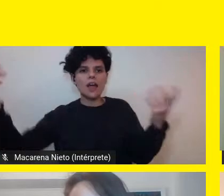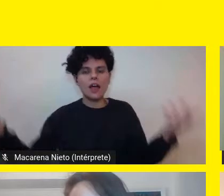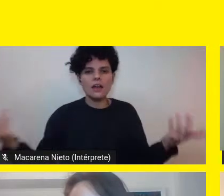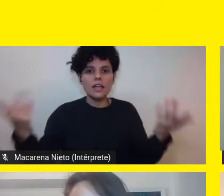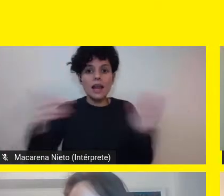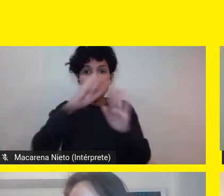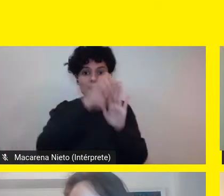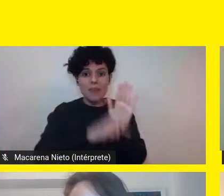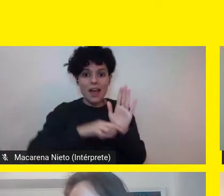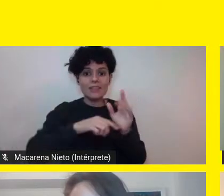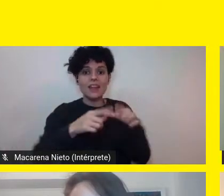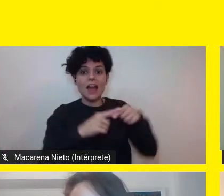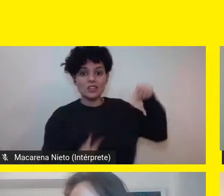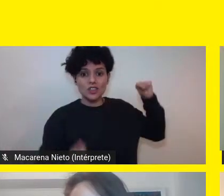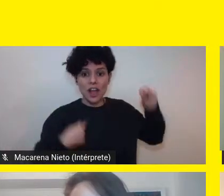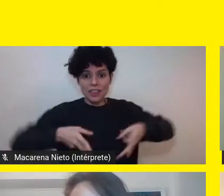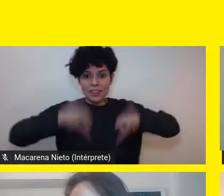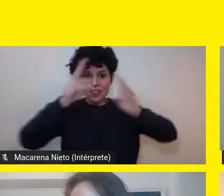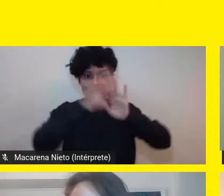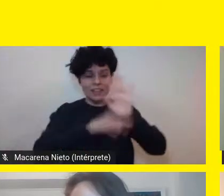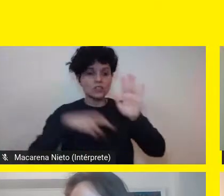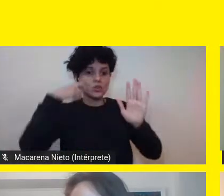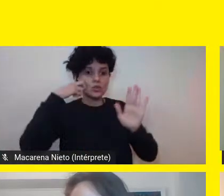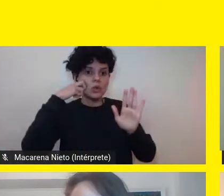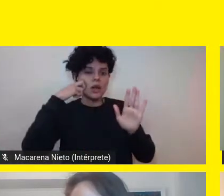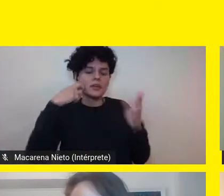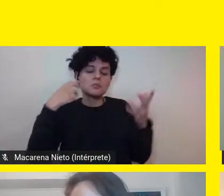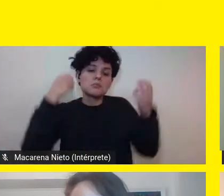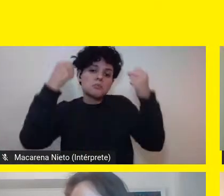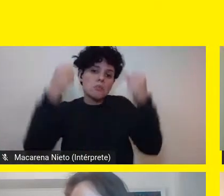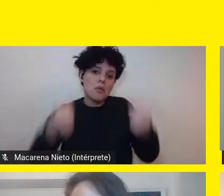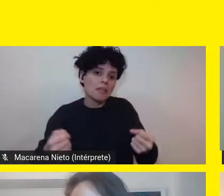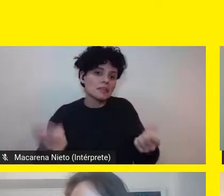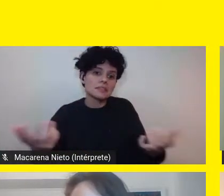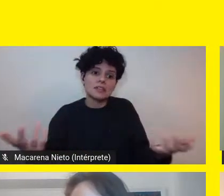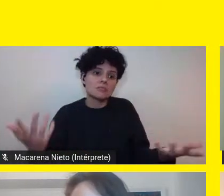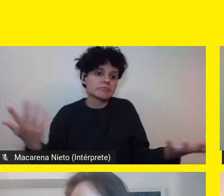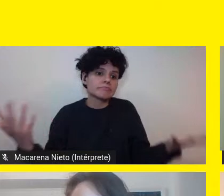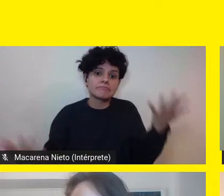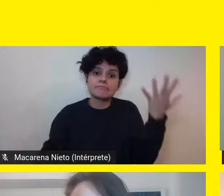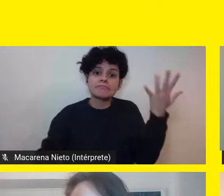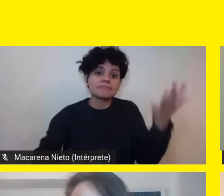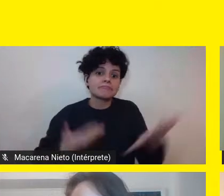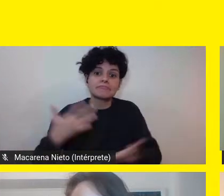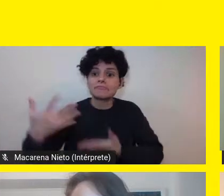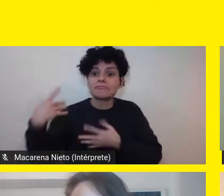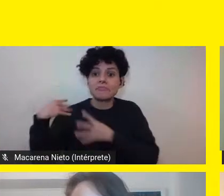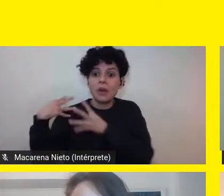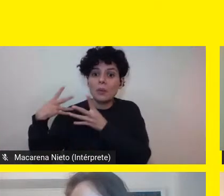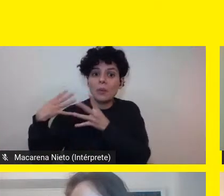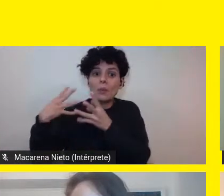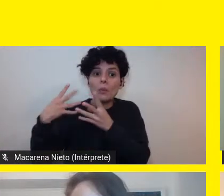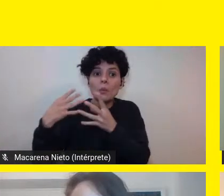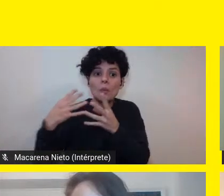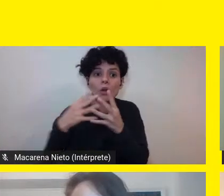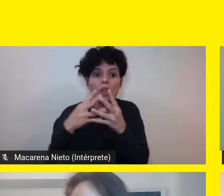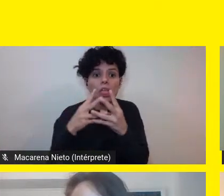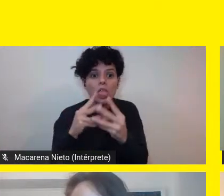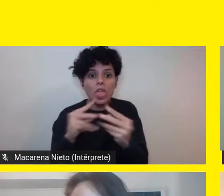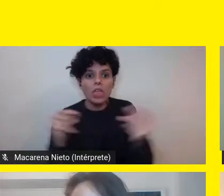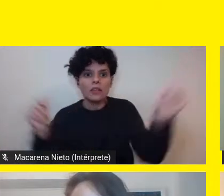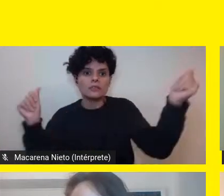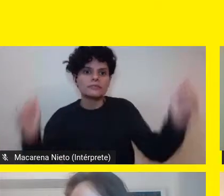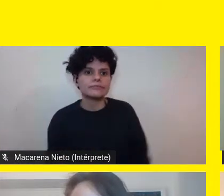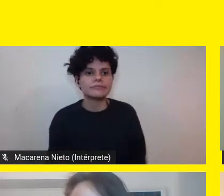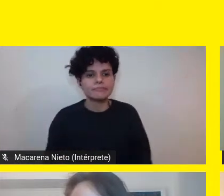de Derechos Humanos no llegue a puerto jamás, digamos, ¿ya? O por lo menos el plan que originalmente estaba pensado.